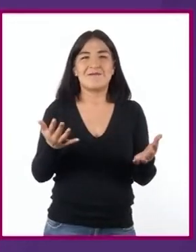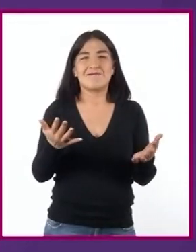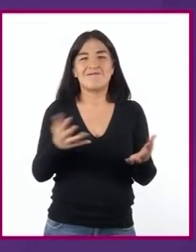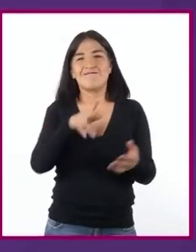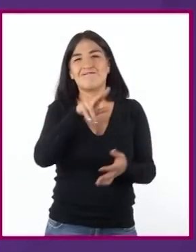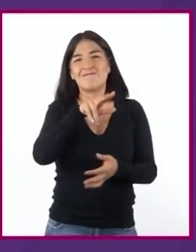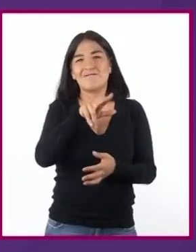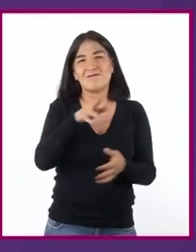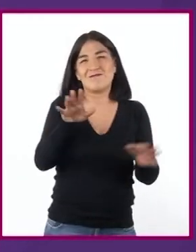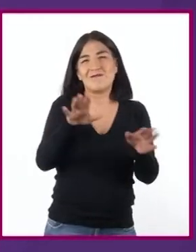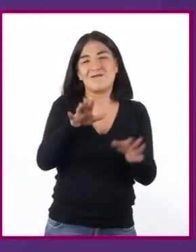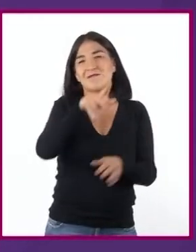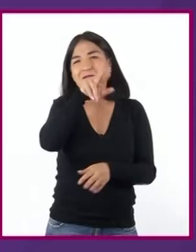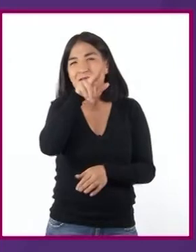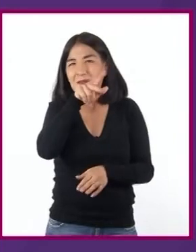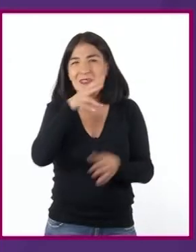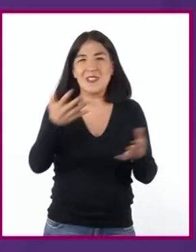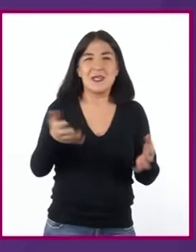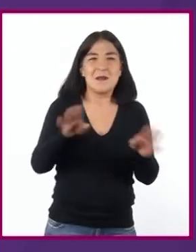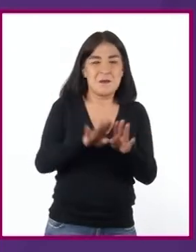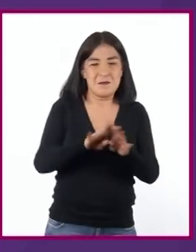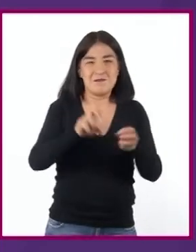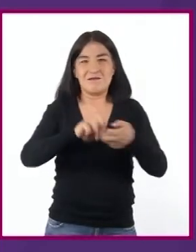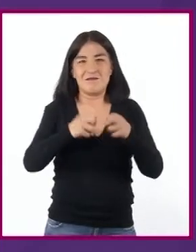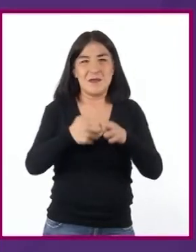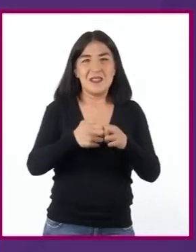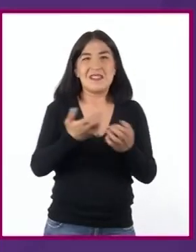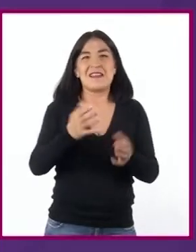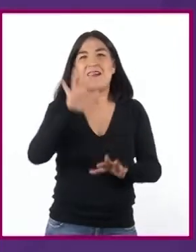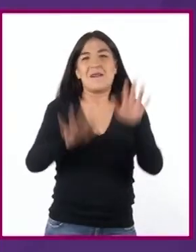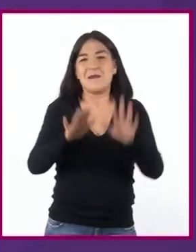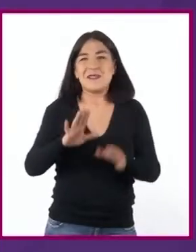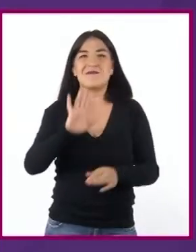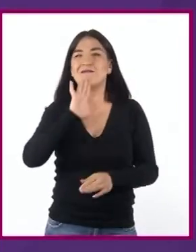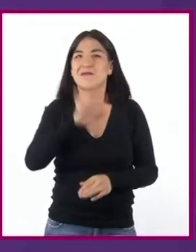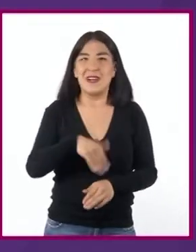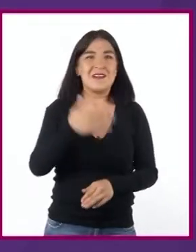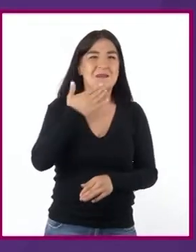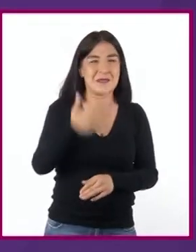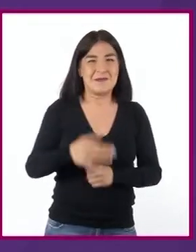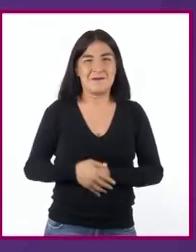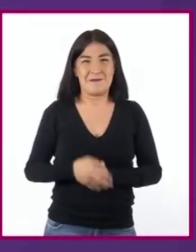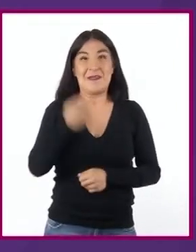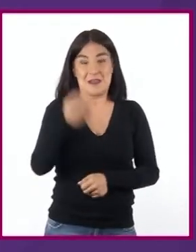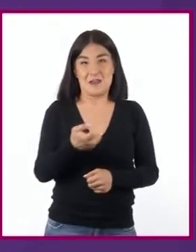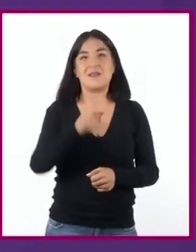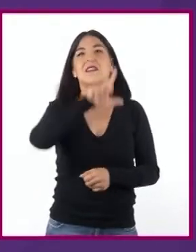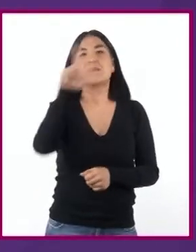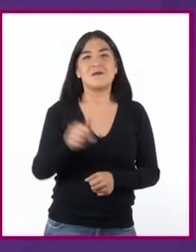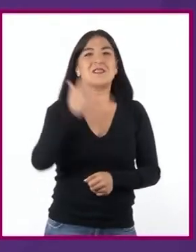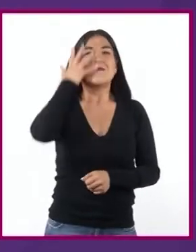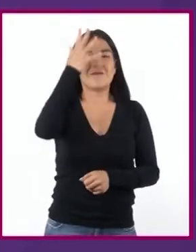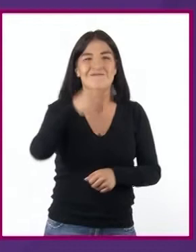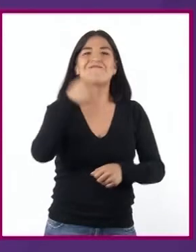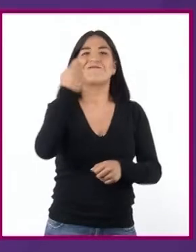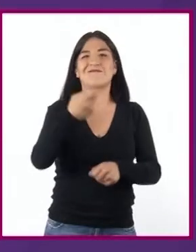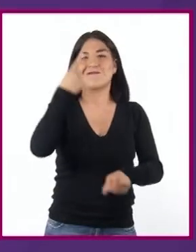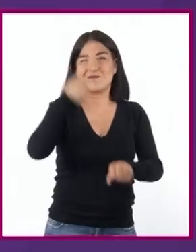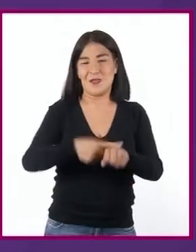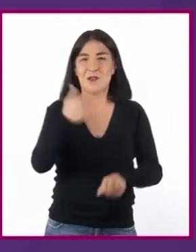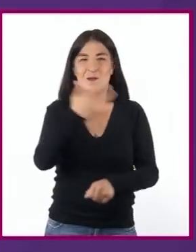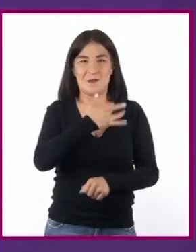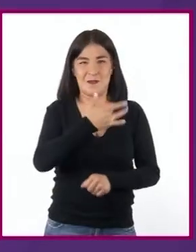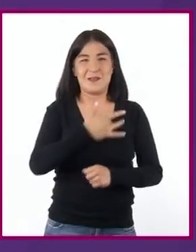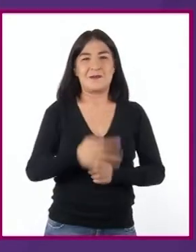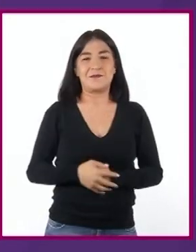tensiones que de pronto se producen porque las cosas no salen como nosotros queremos. Todo esto puede llegar a afectar al corazón. Vamos